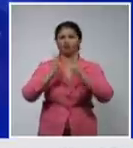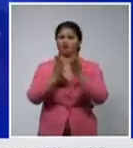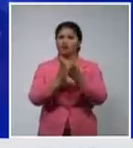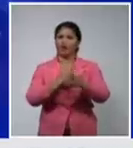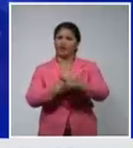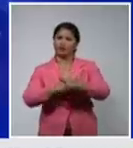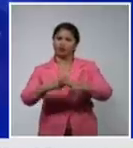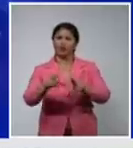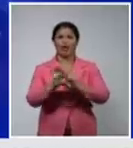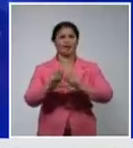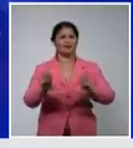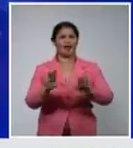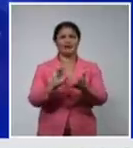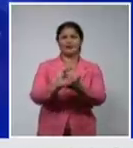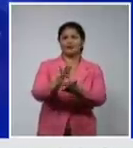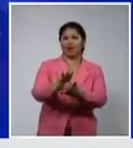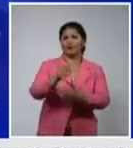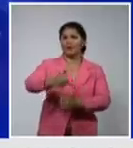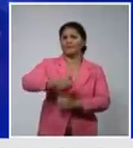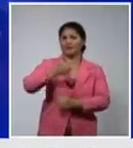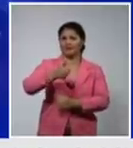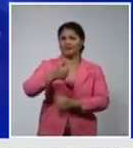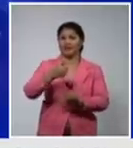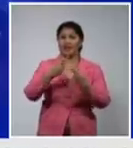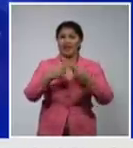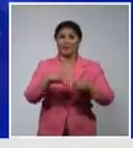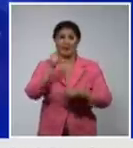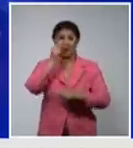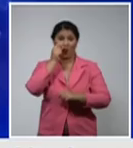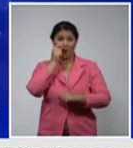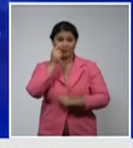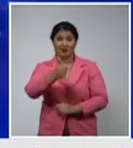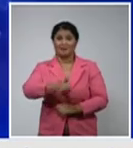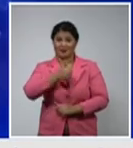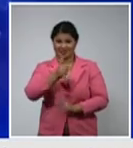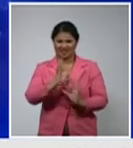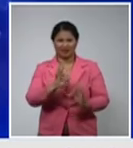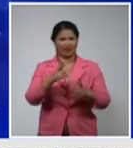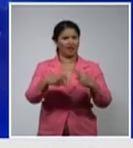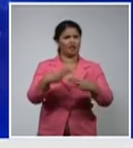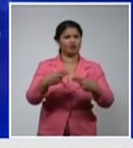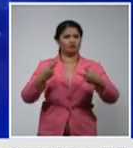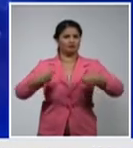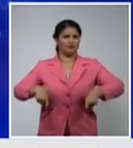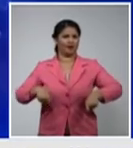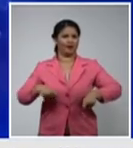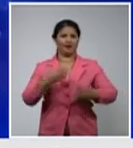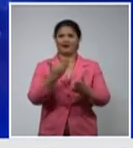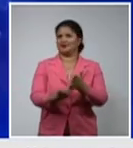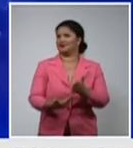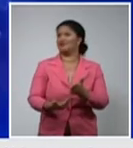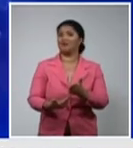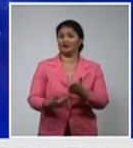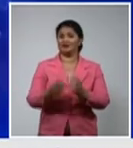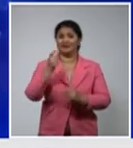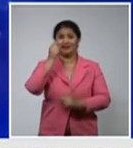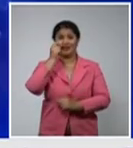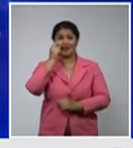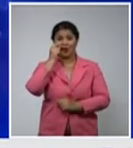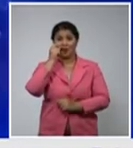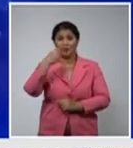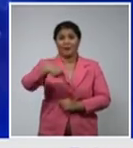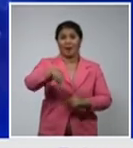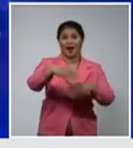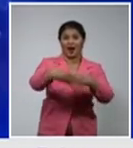tirano, pero después el tirano regresó y José Antonio fue